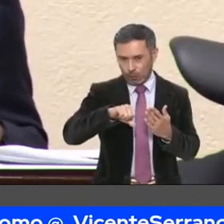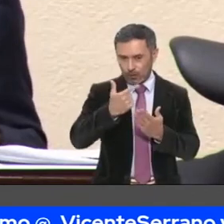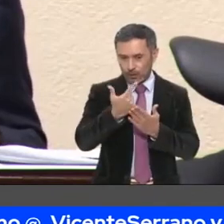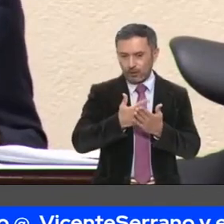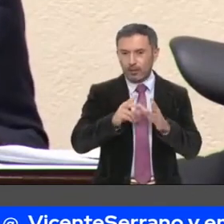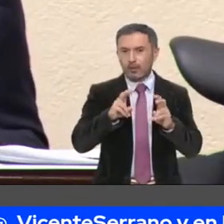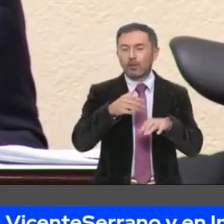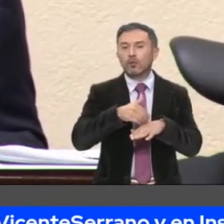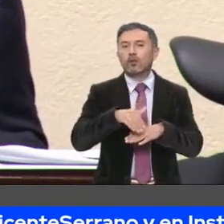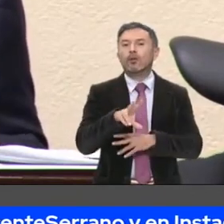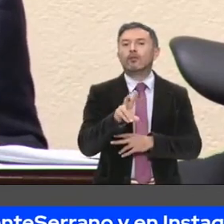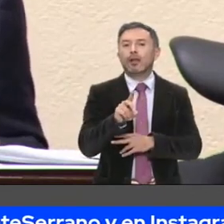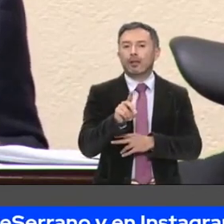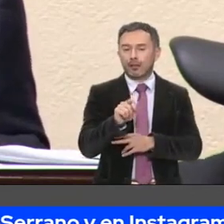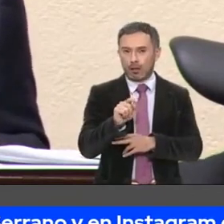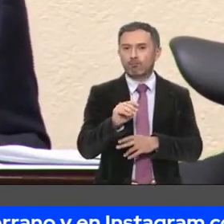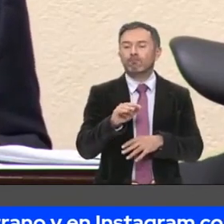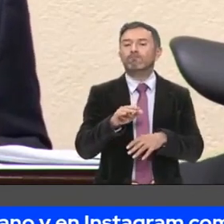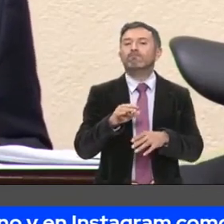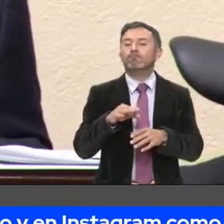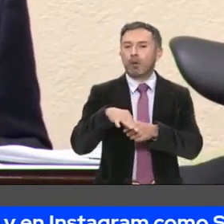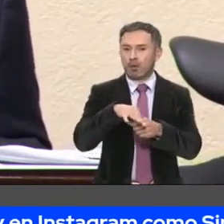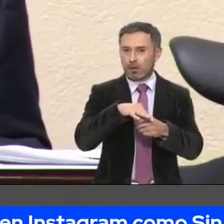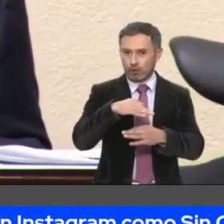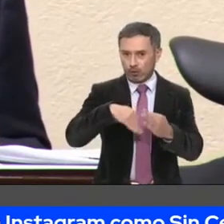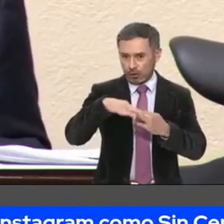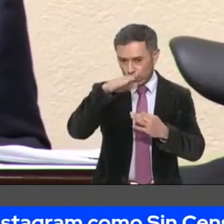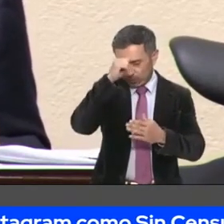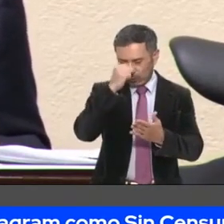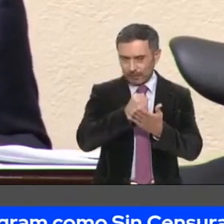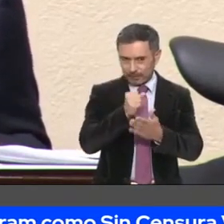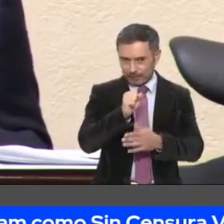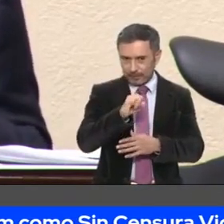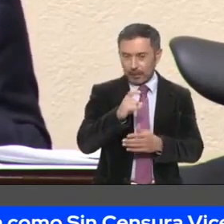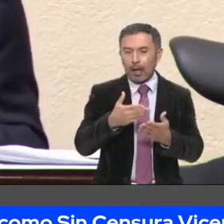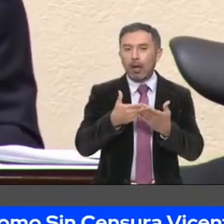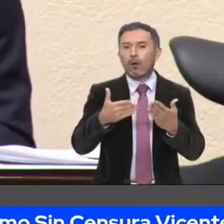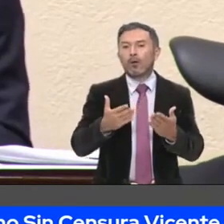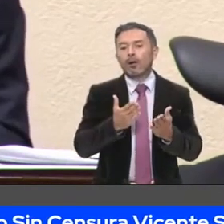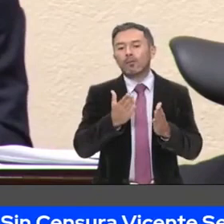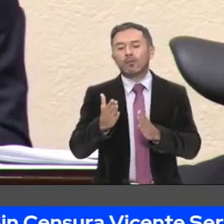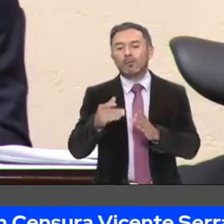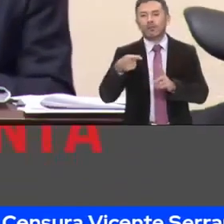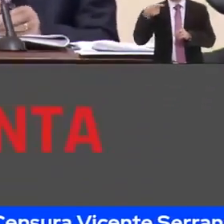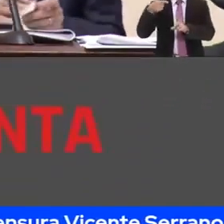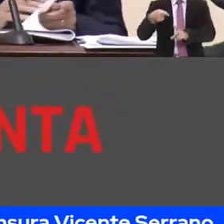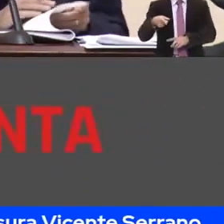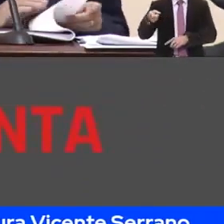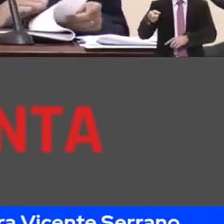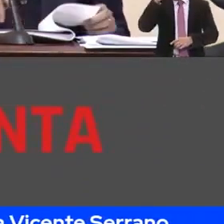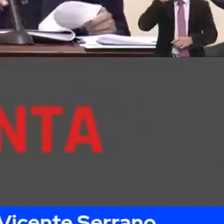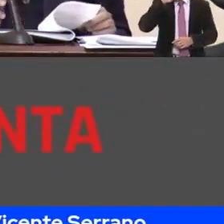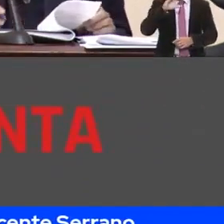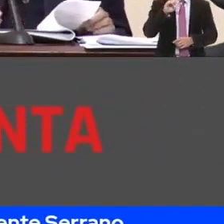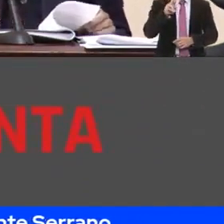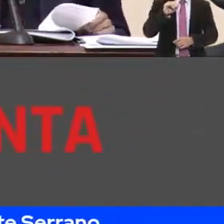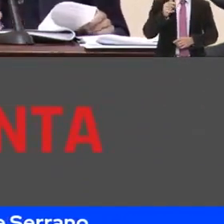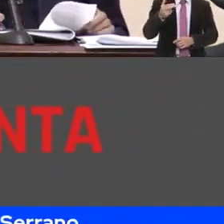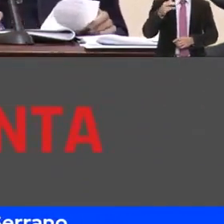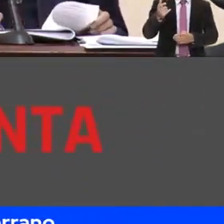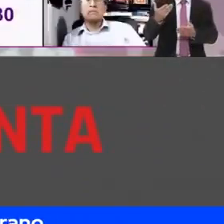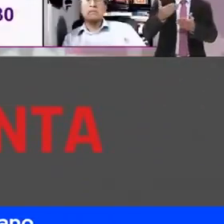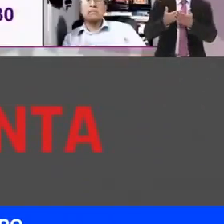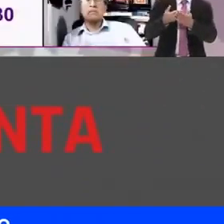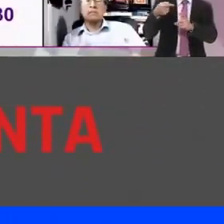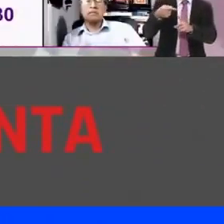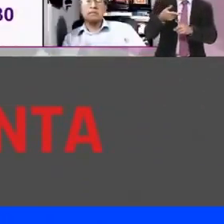de la revocación de mandato. Lo está viendo a través de Sin Censura y mi querido Toño, debo